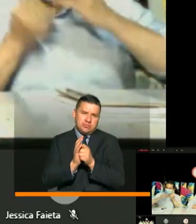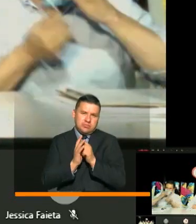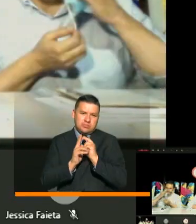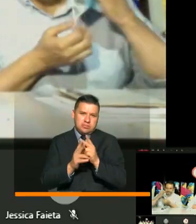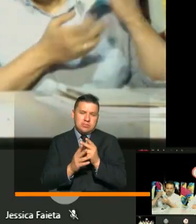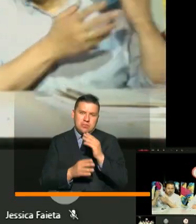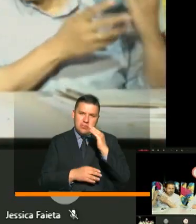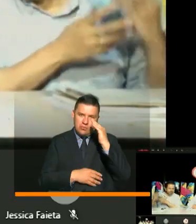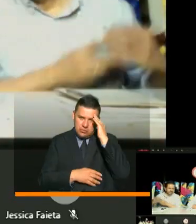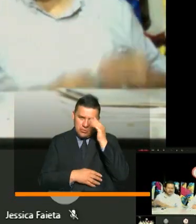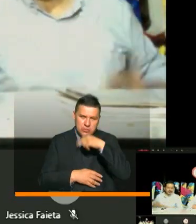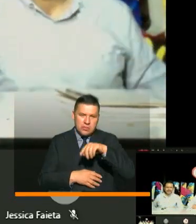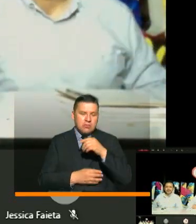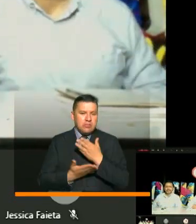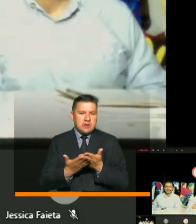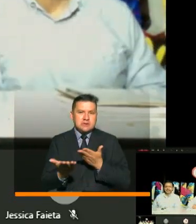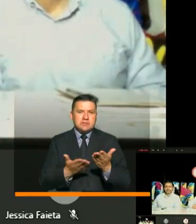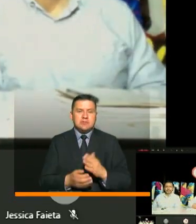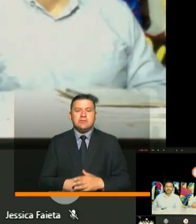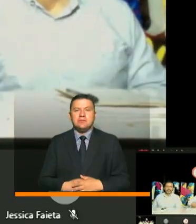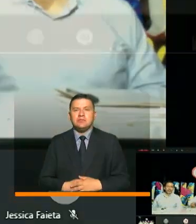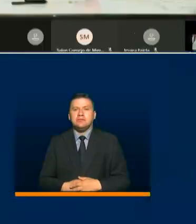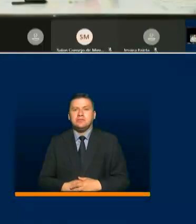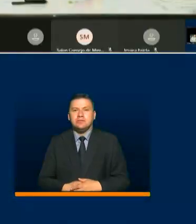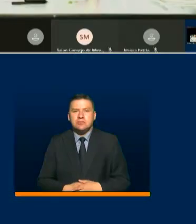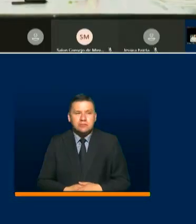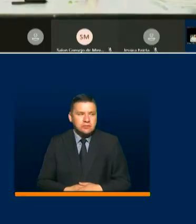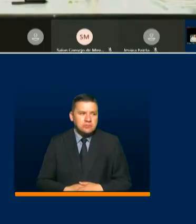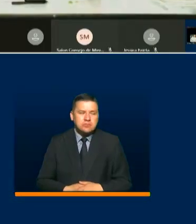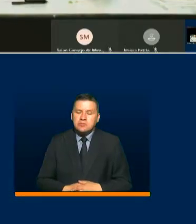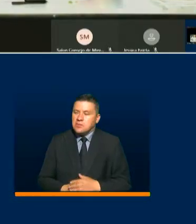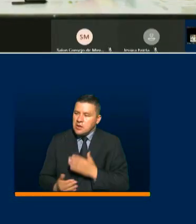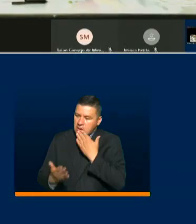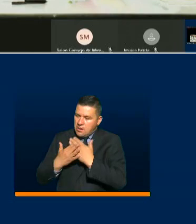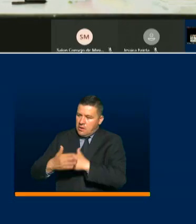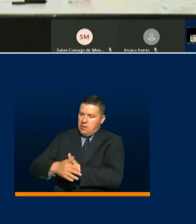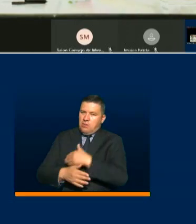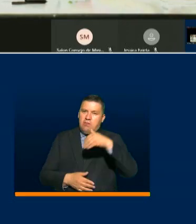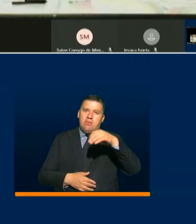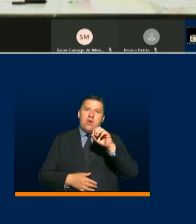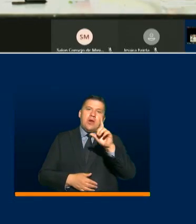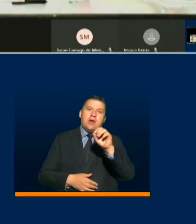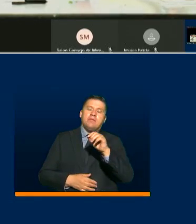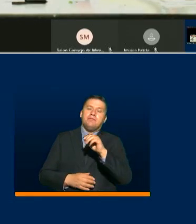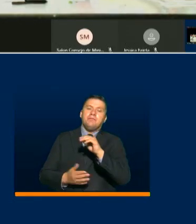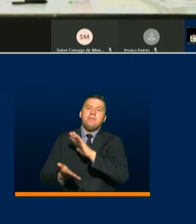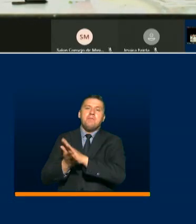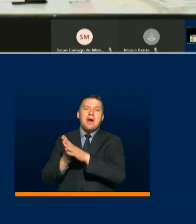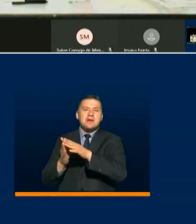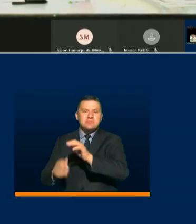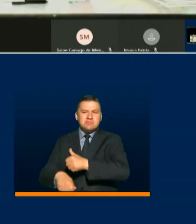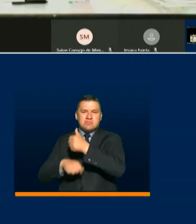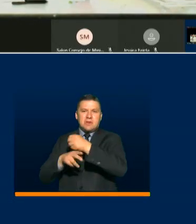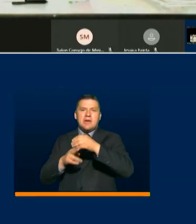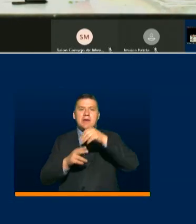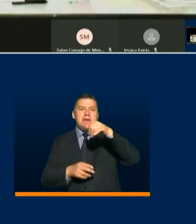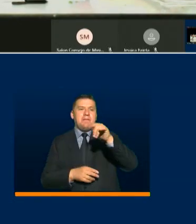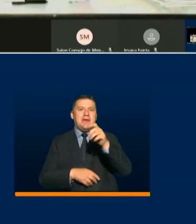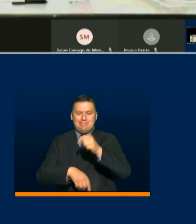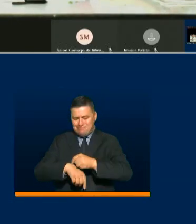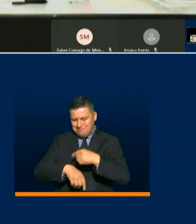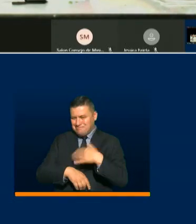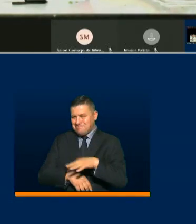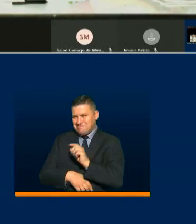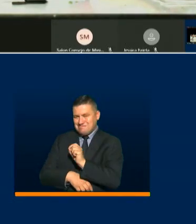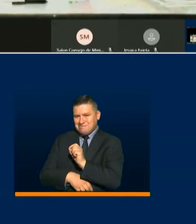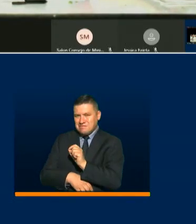presta nuestra policía a dar todos los servicios. Gracias, ministro Molano. También alto comisionado para la paz, doctor Miguel Ceballos. Estamos cortos